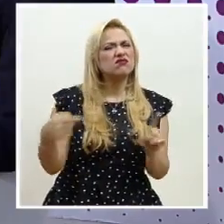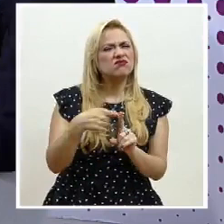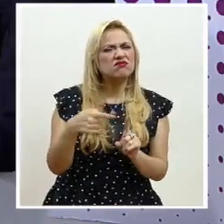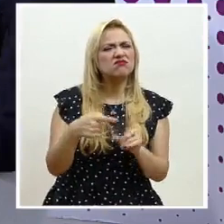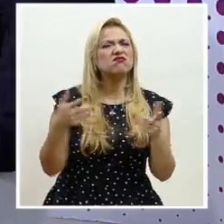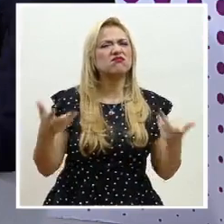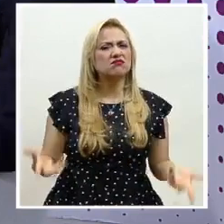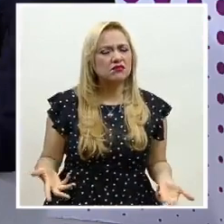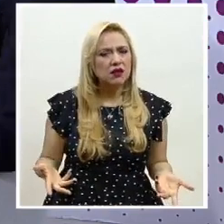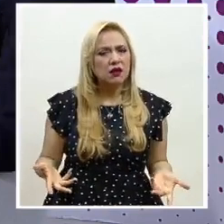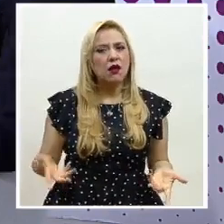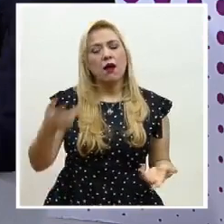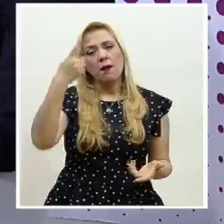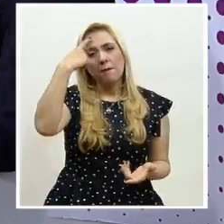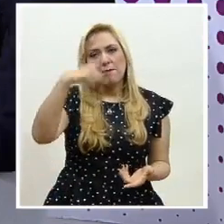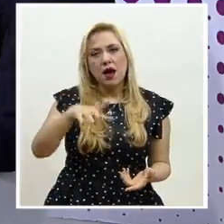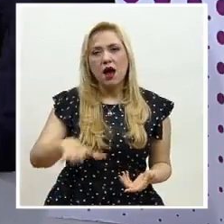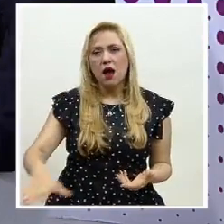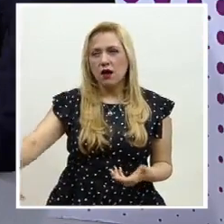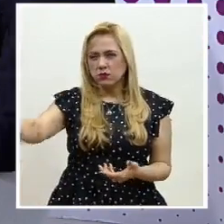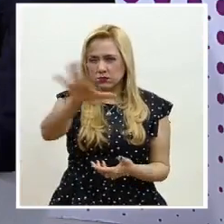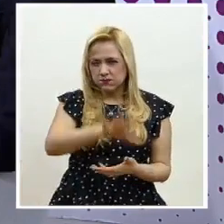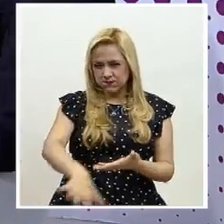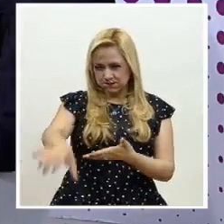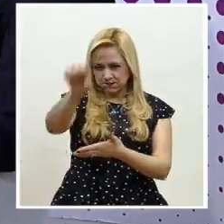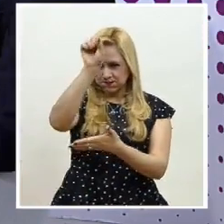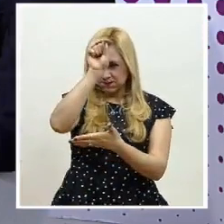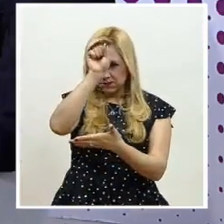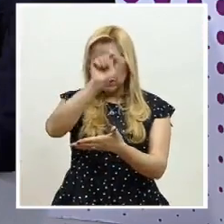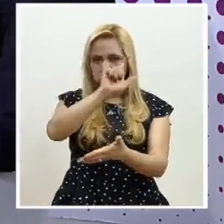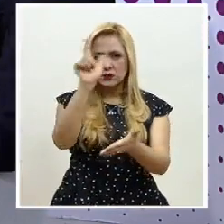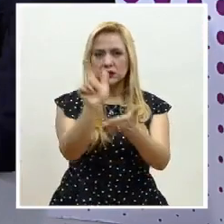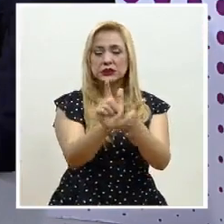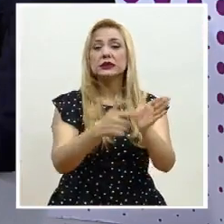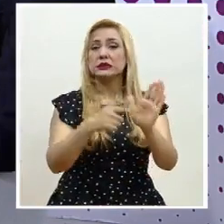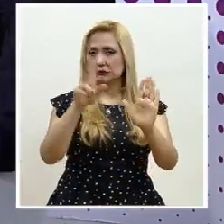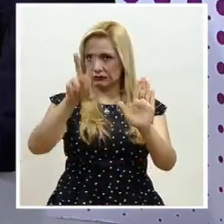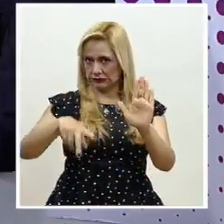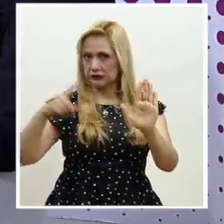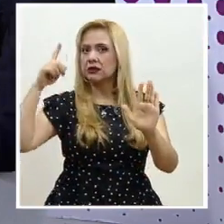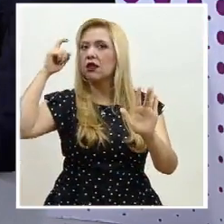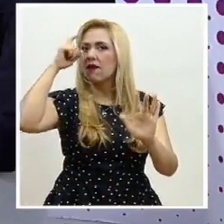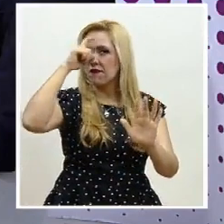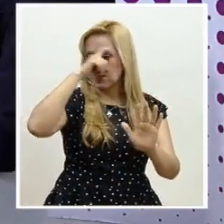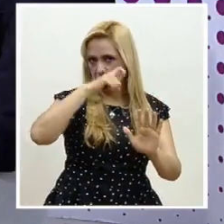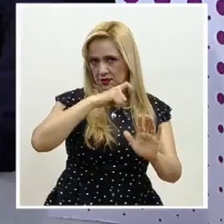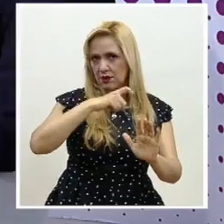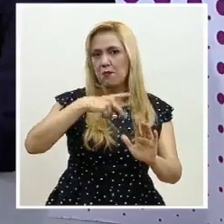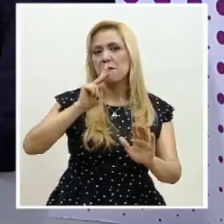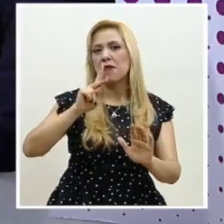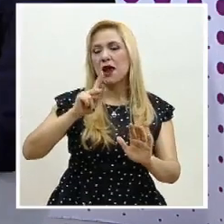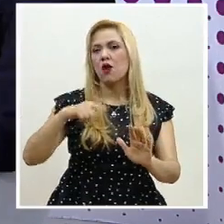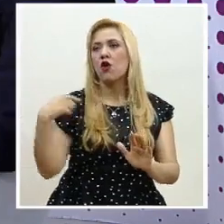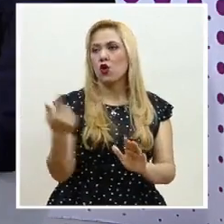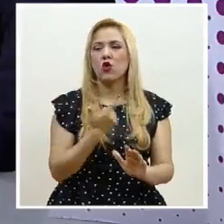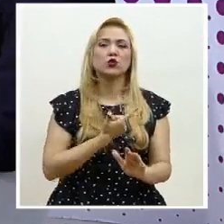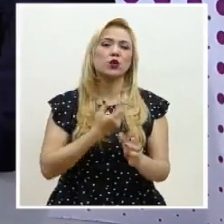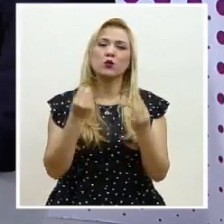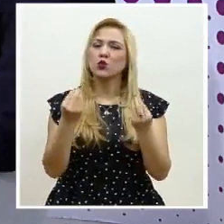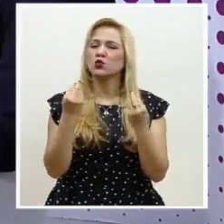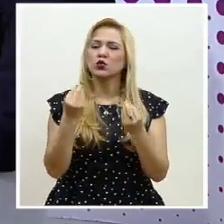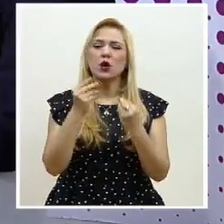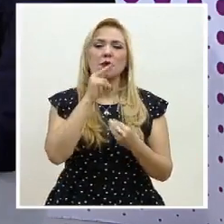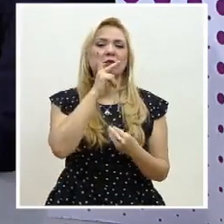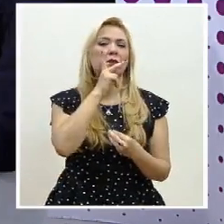posibilidad de procesar esa información que en derecho suele ser complicada, ¿no? Y que nos gustan los latinismos, que son muy útiles